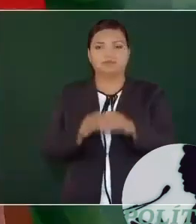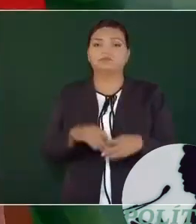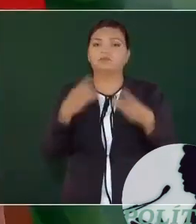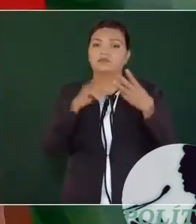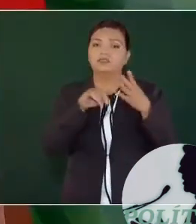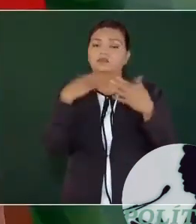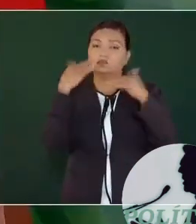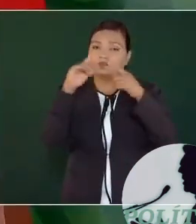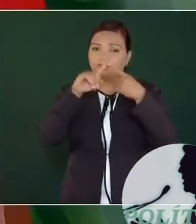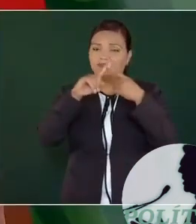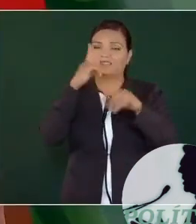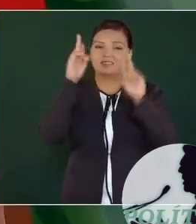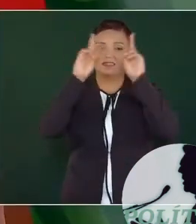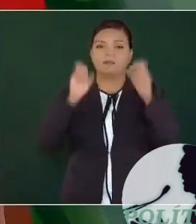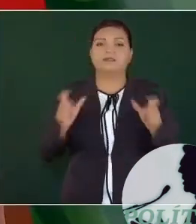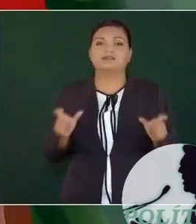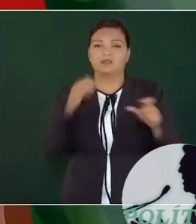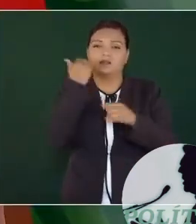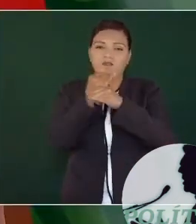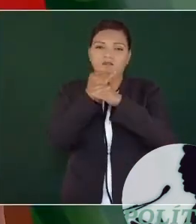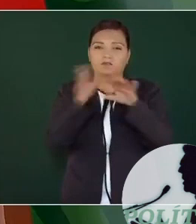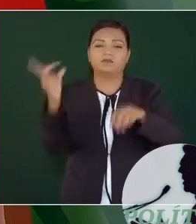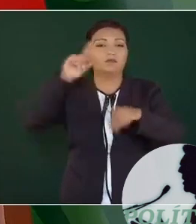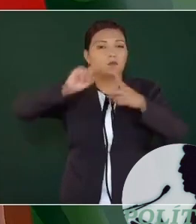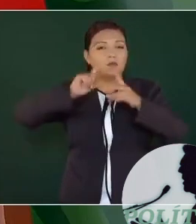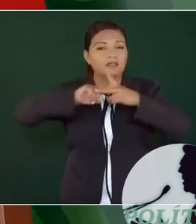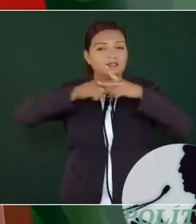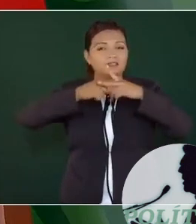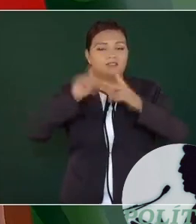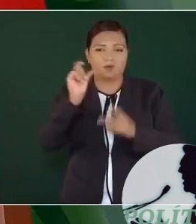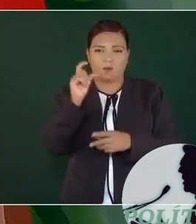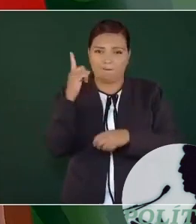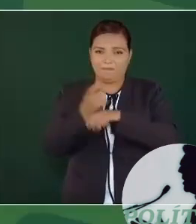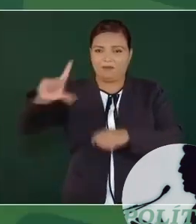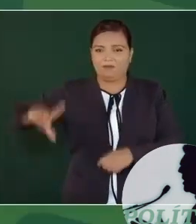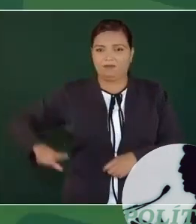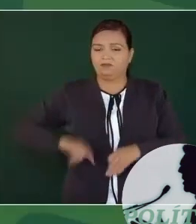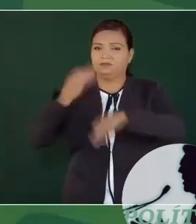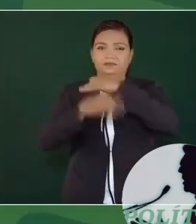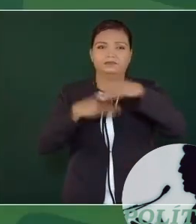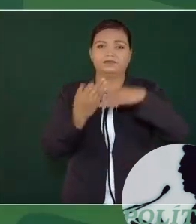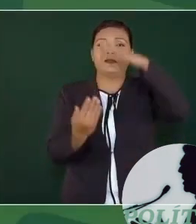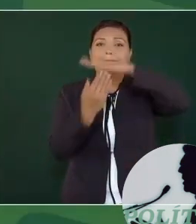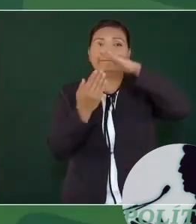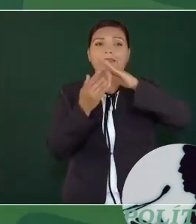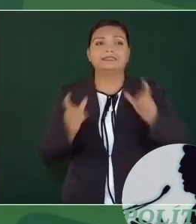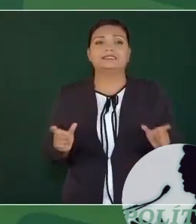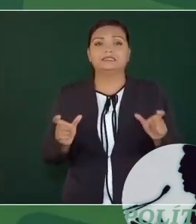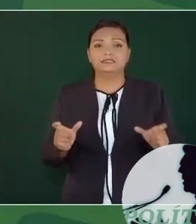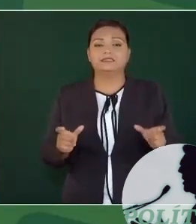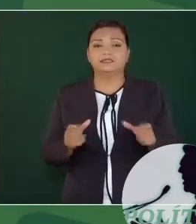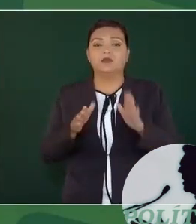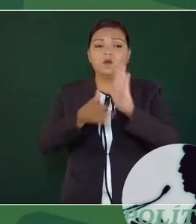cuanto a la seguridad, puedo informar que desde el principio de este gobierno, los integrantes de las mesas de seguridad